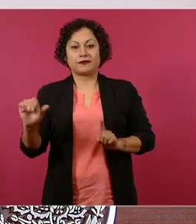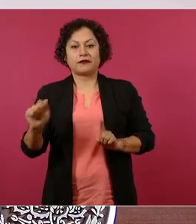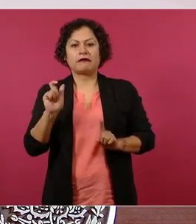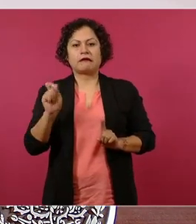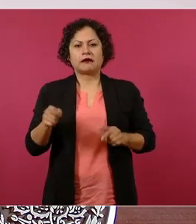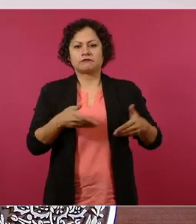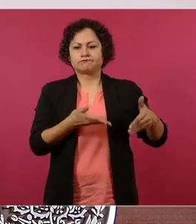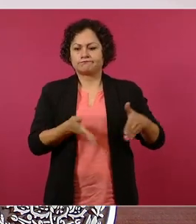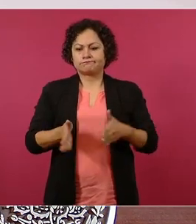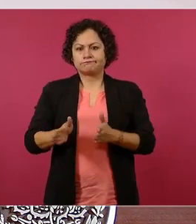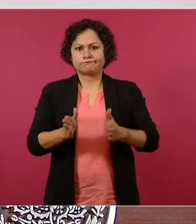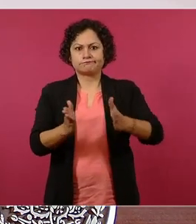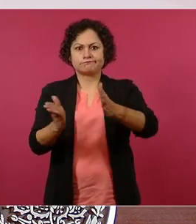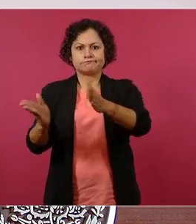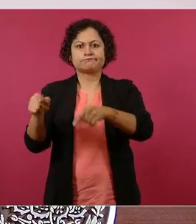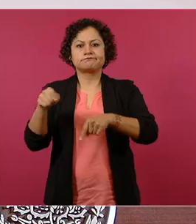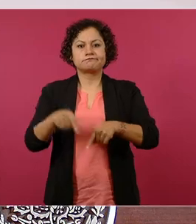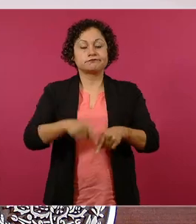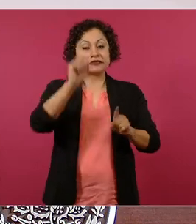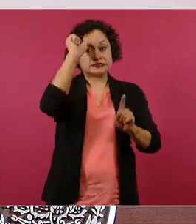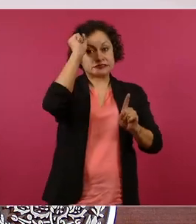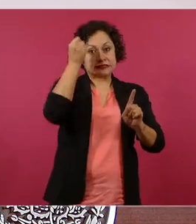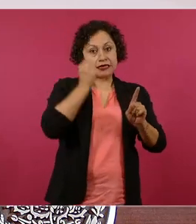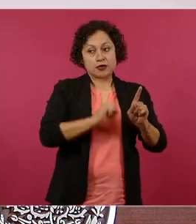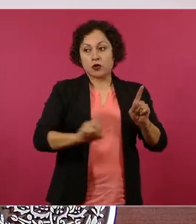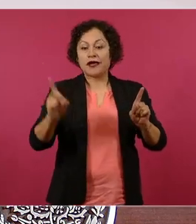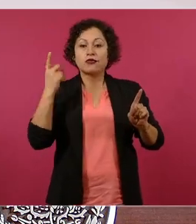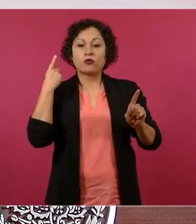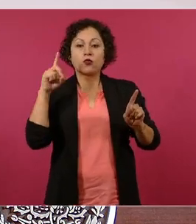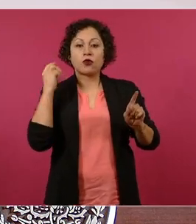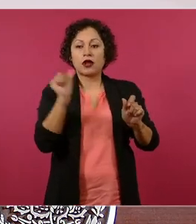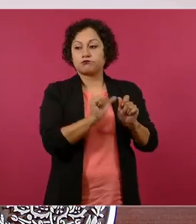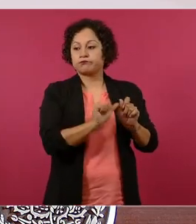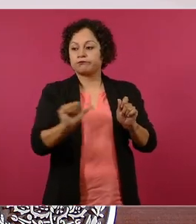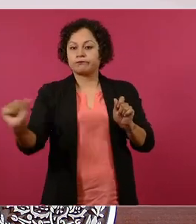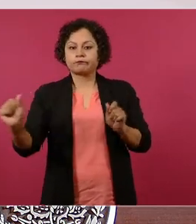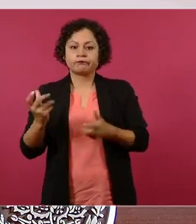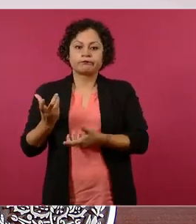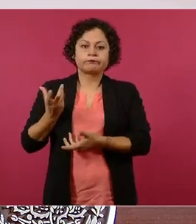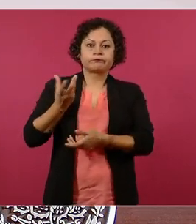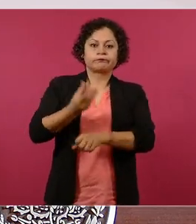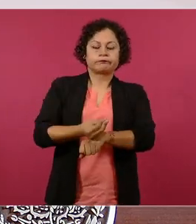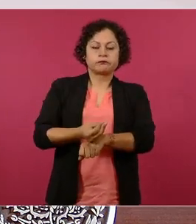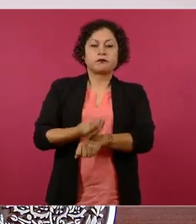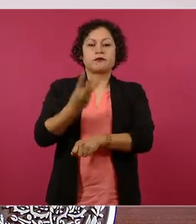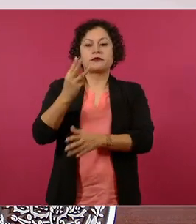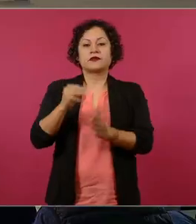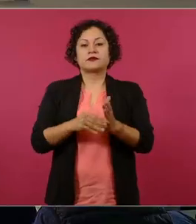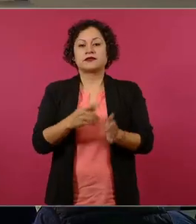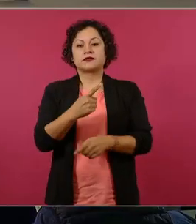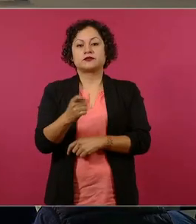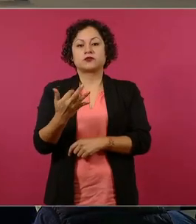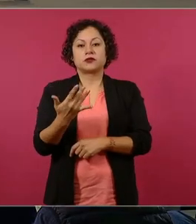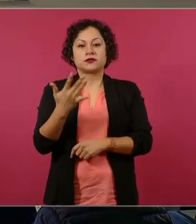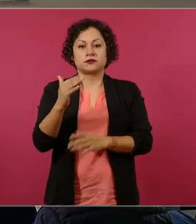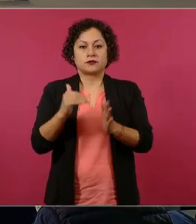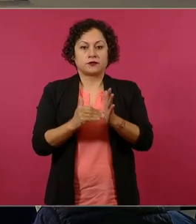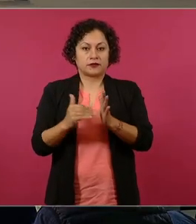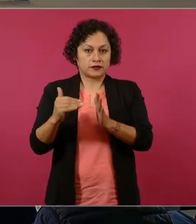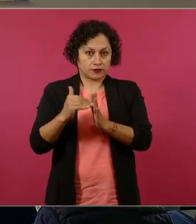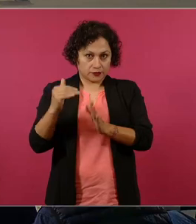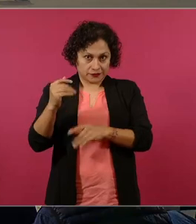eh la parte de Sinaloa con Durango tiene una inversión de 3155 millones de pesos